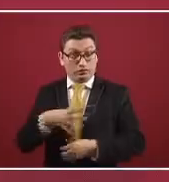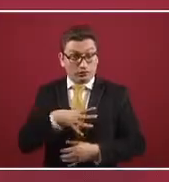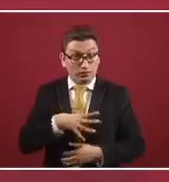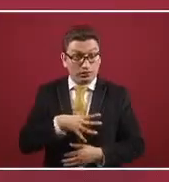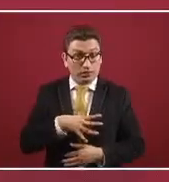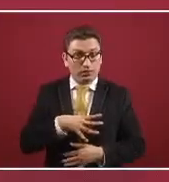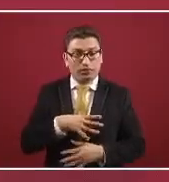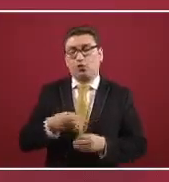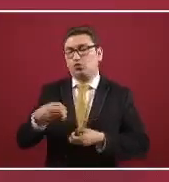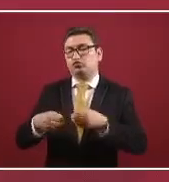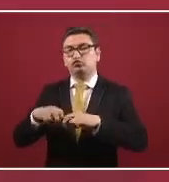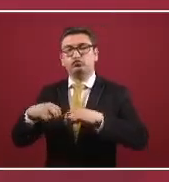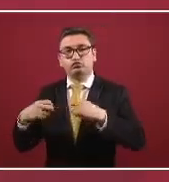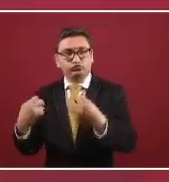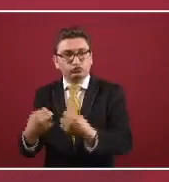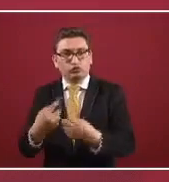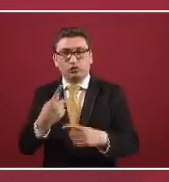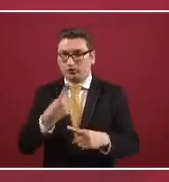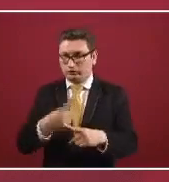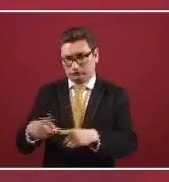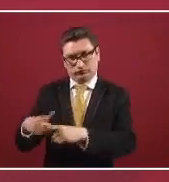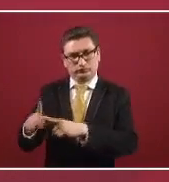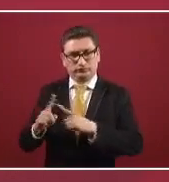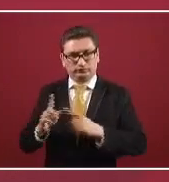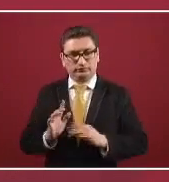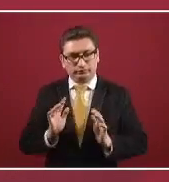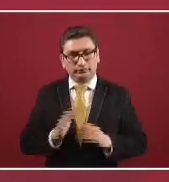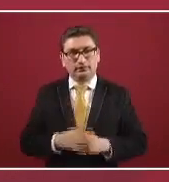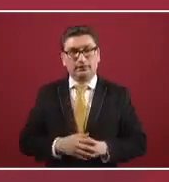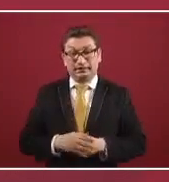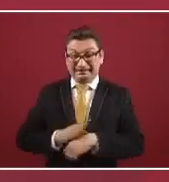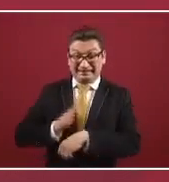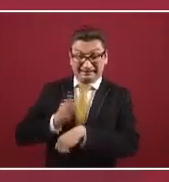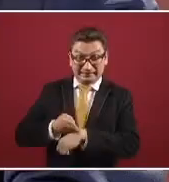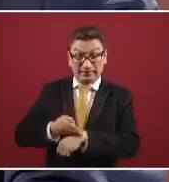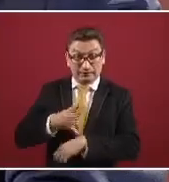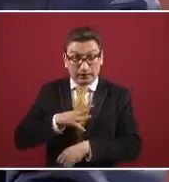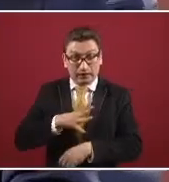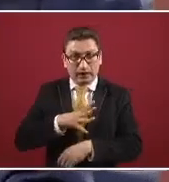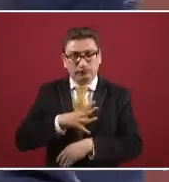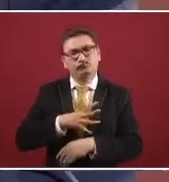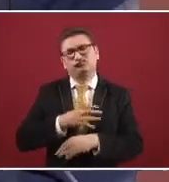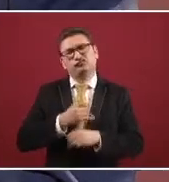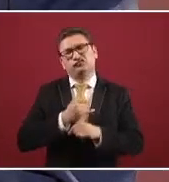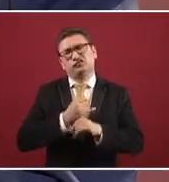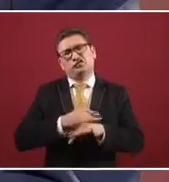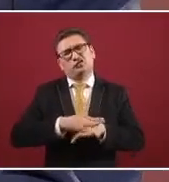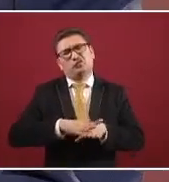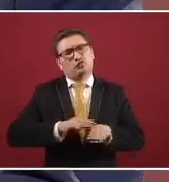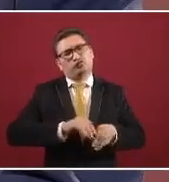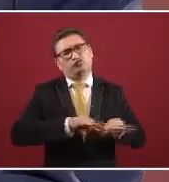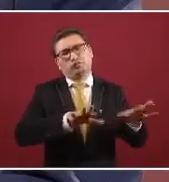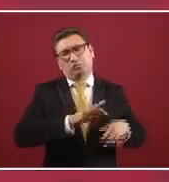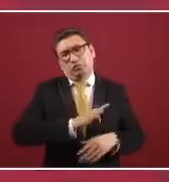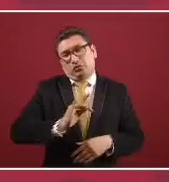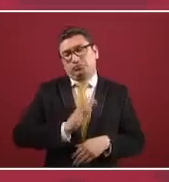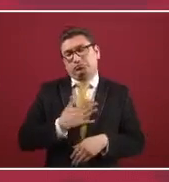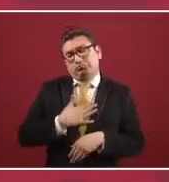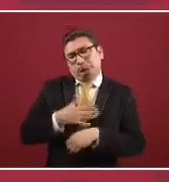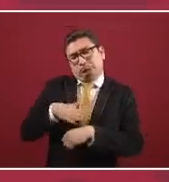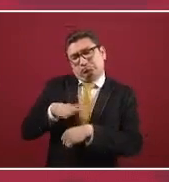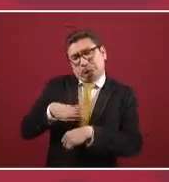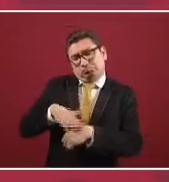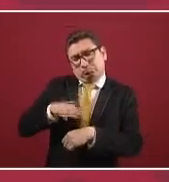a magistrados, ministros, en su caso, que se informe. Es una recomendación respetuosa. Creo